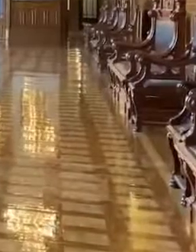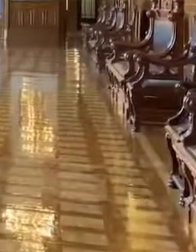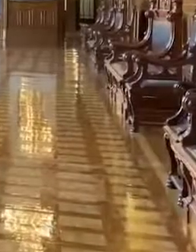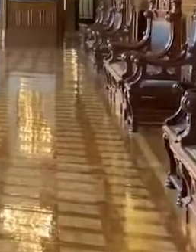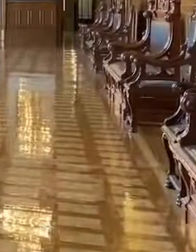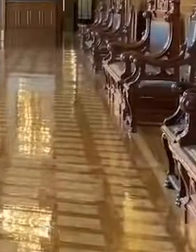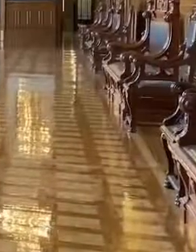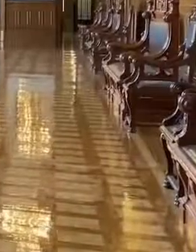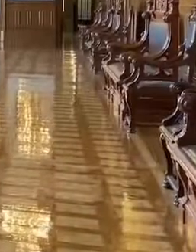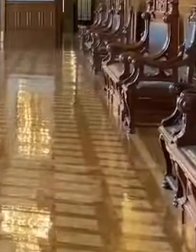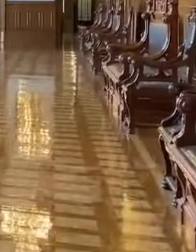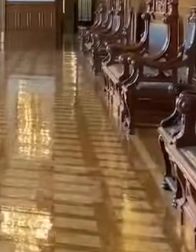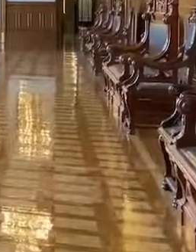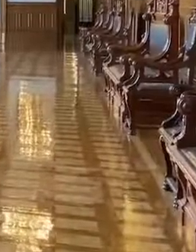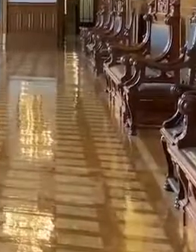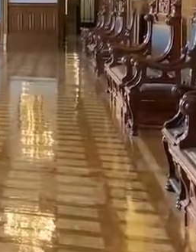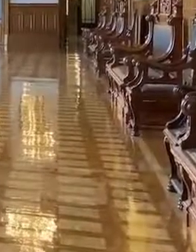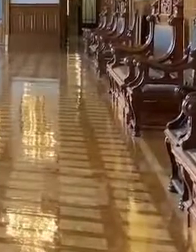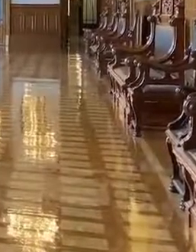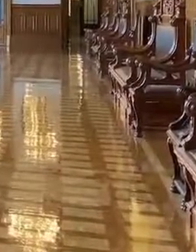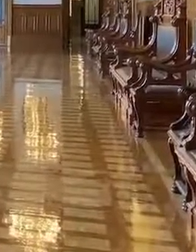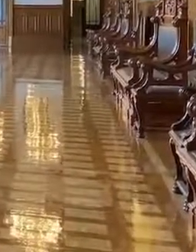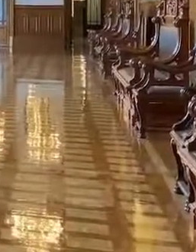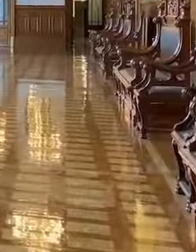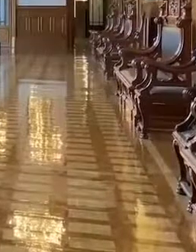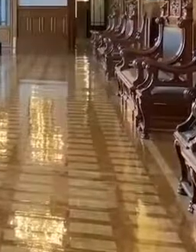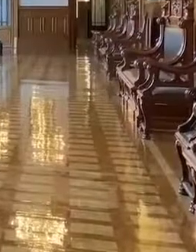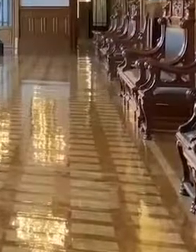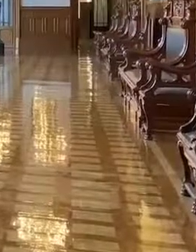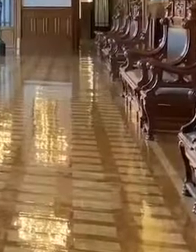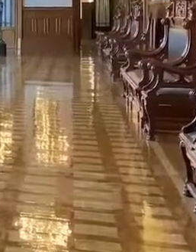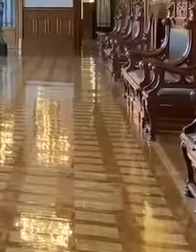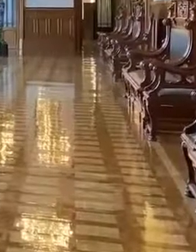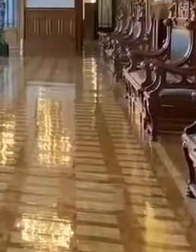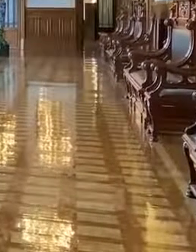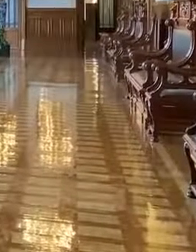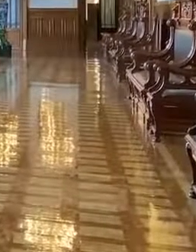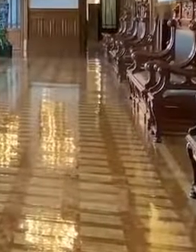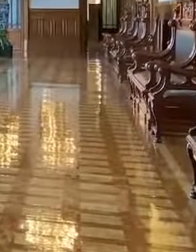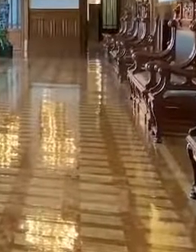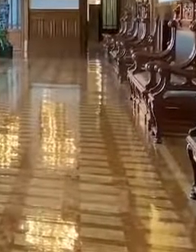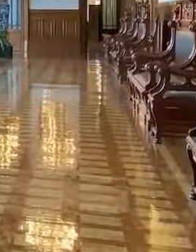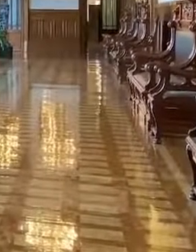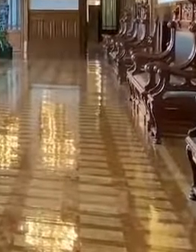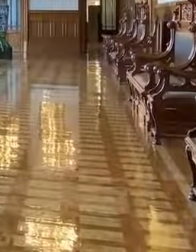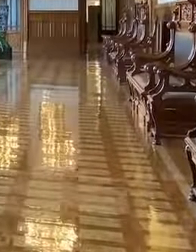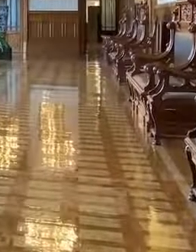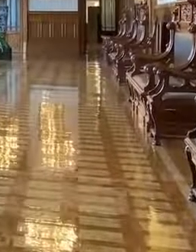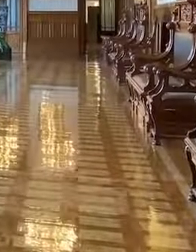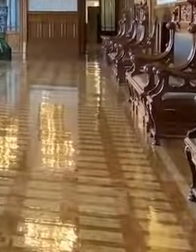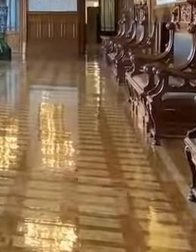se están elaborando esas vacunas, se están envasando.